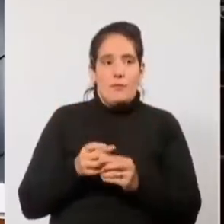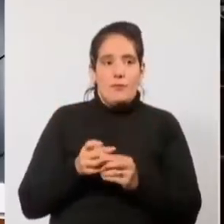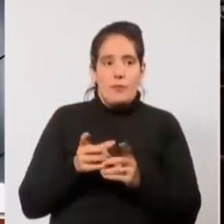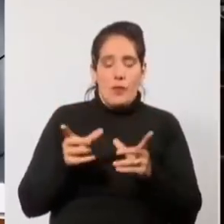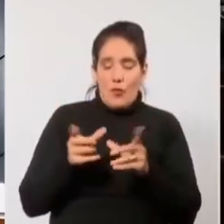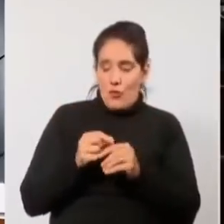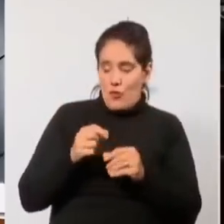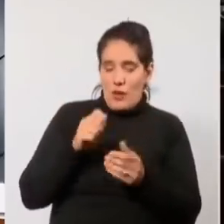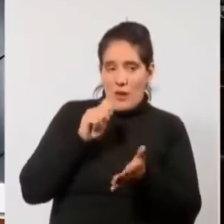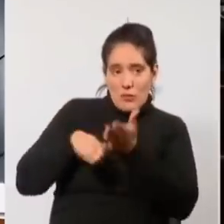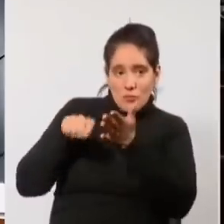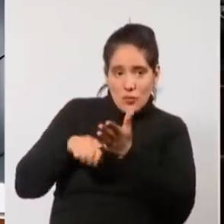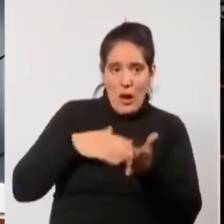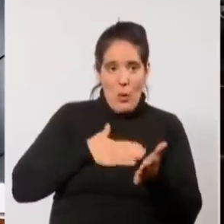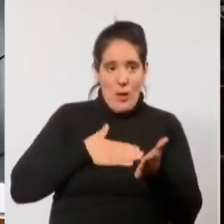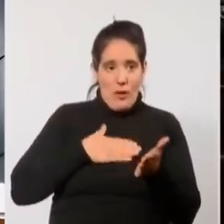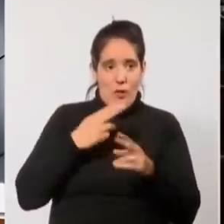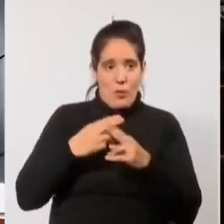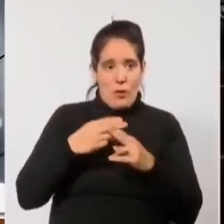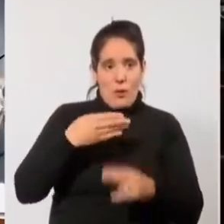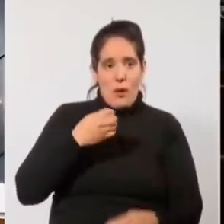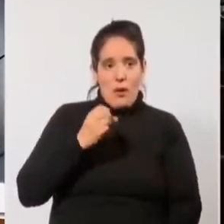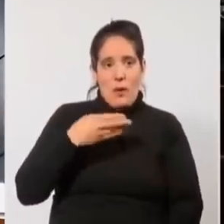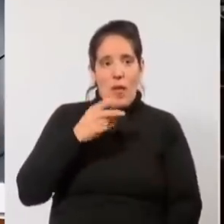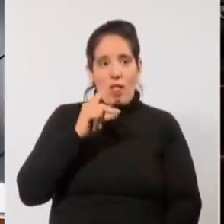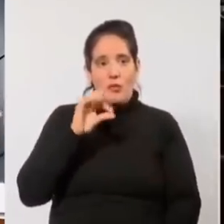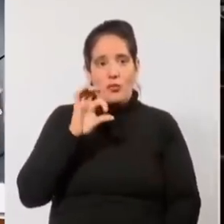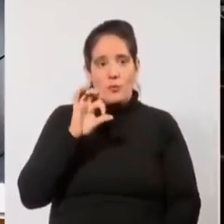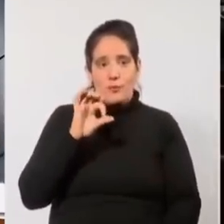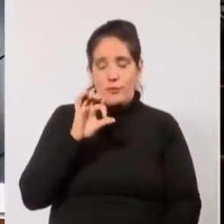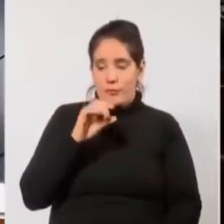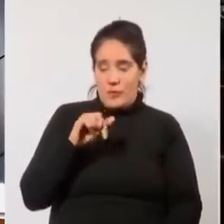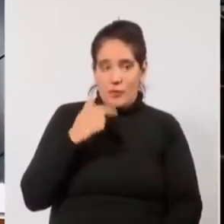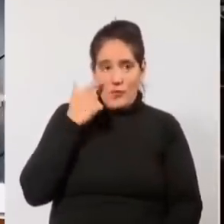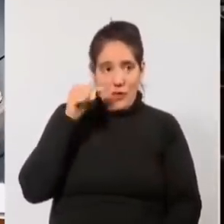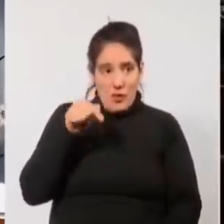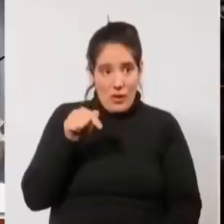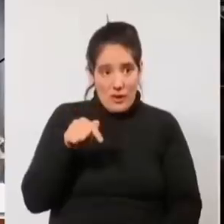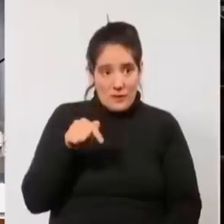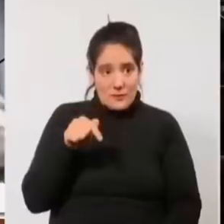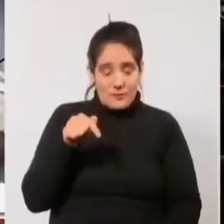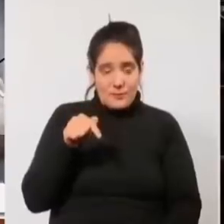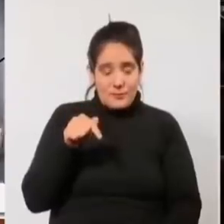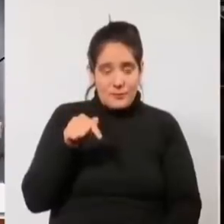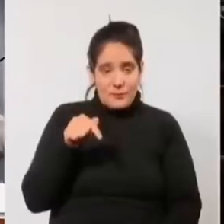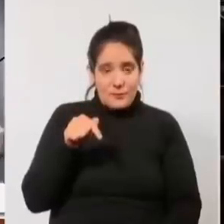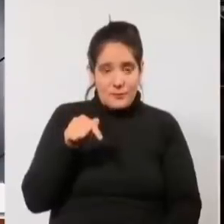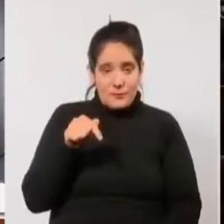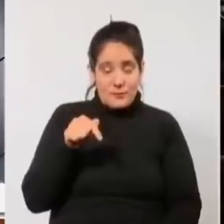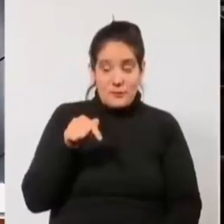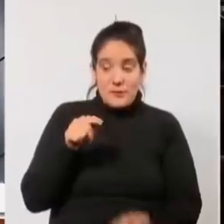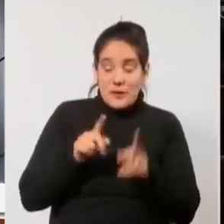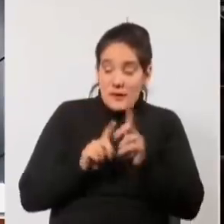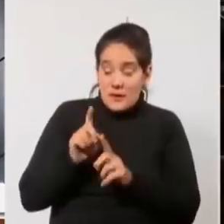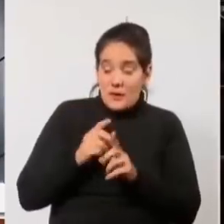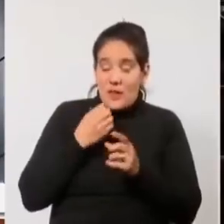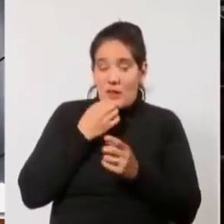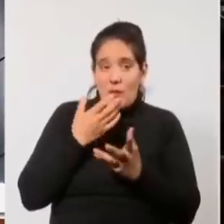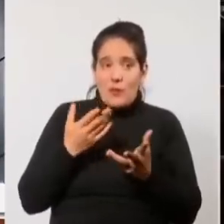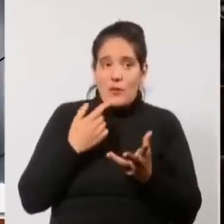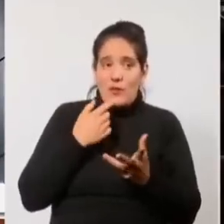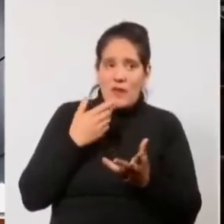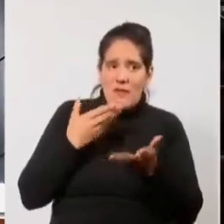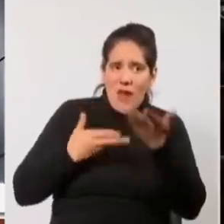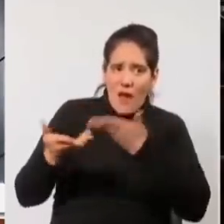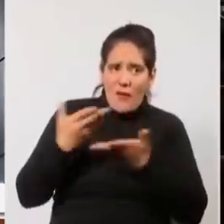los acuerdos de Barbados, porque en realidad yo acá veo hasta a veces cierta sorna cuando se habla del